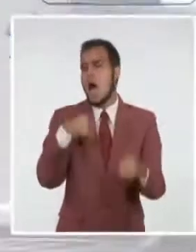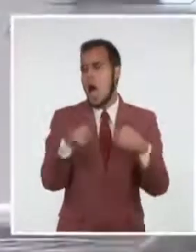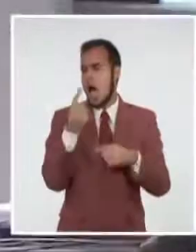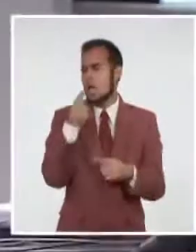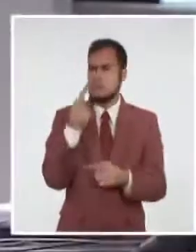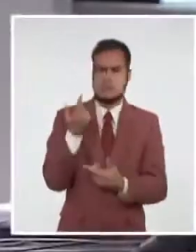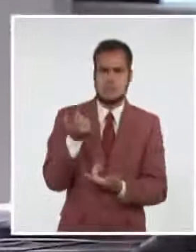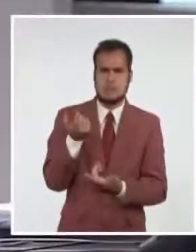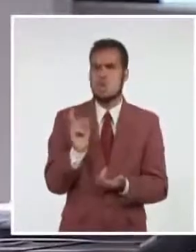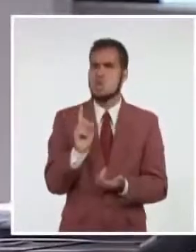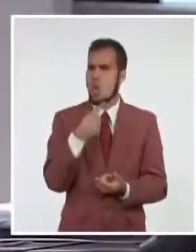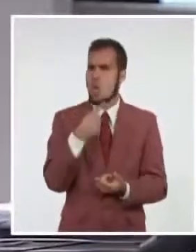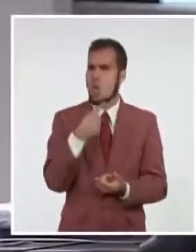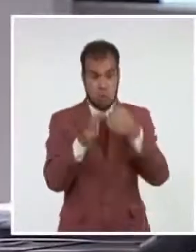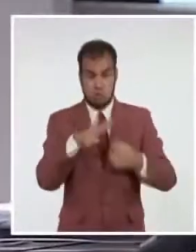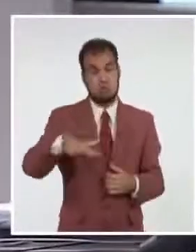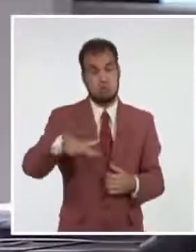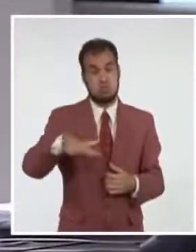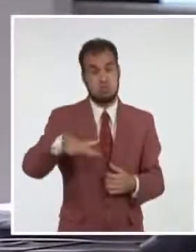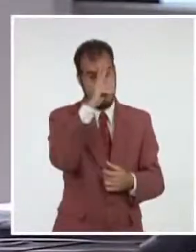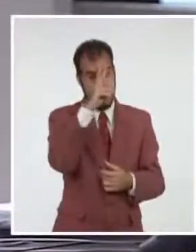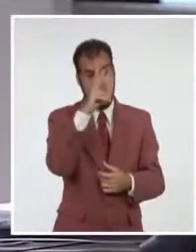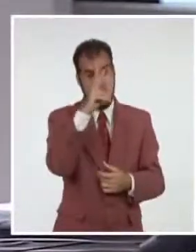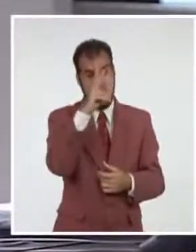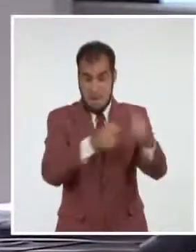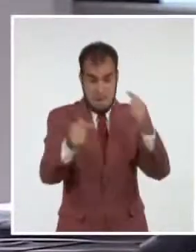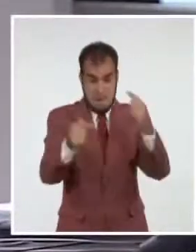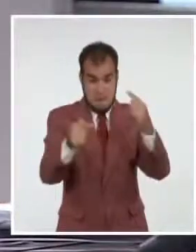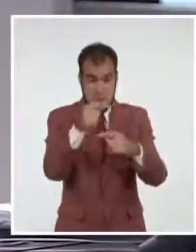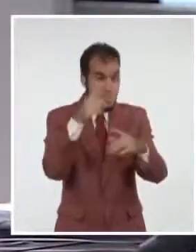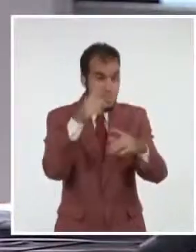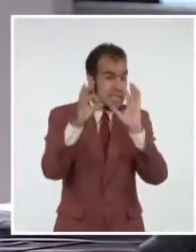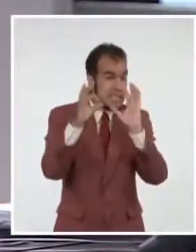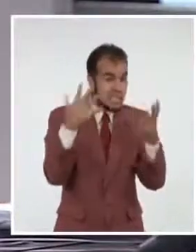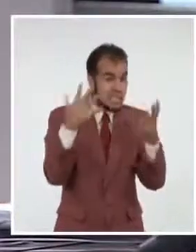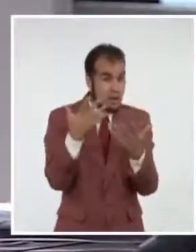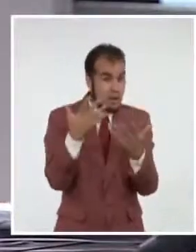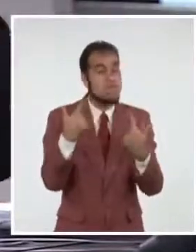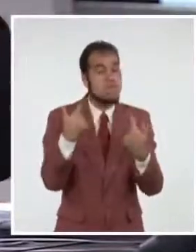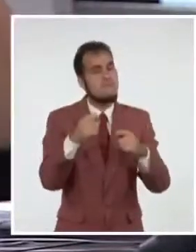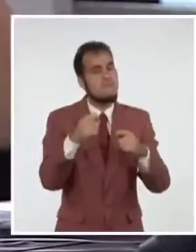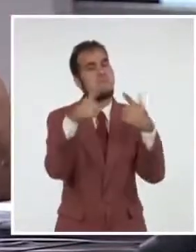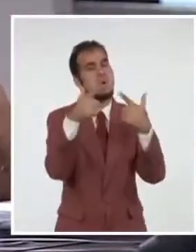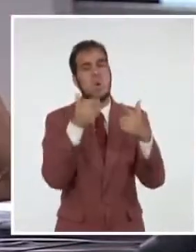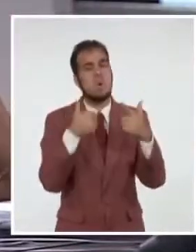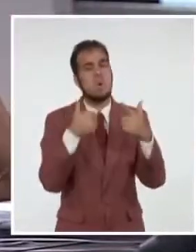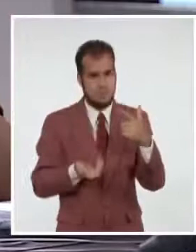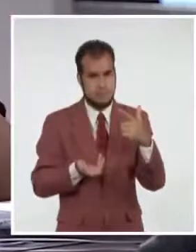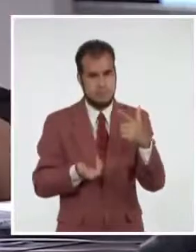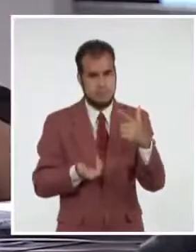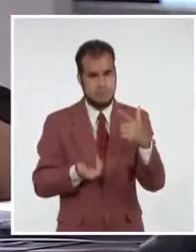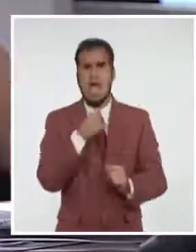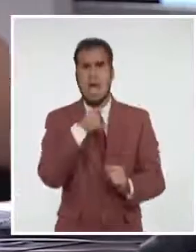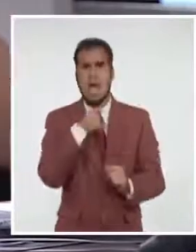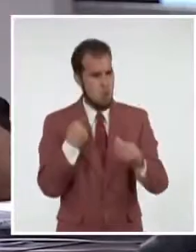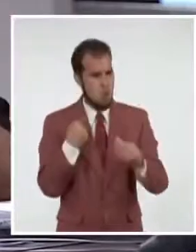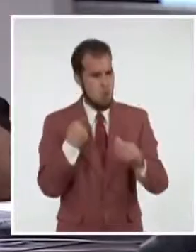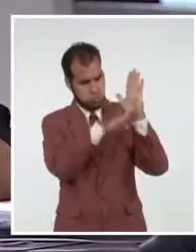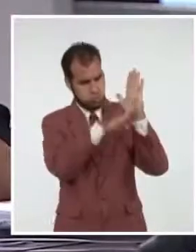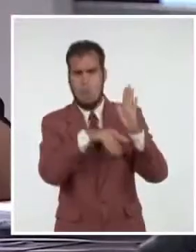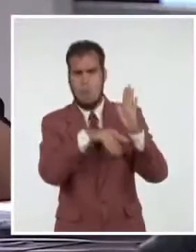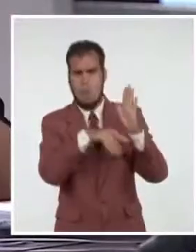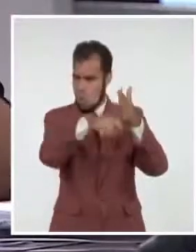los profesionales, el mejor protocolo es el protocolo que mejor se implemente. Usted puede tener un buen protocolo, pero la forma